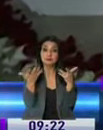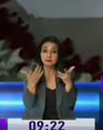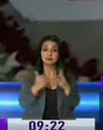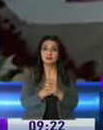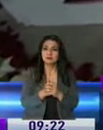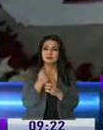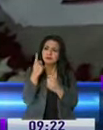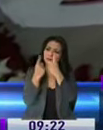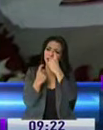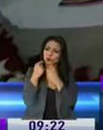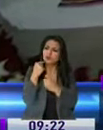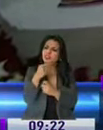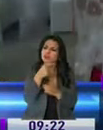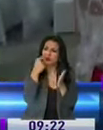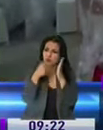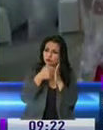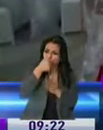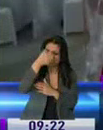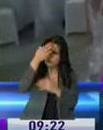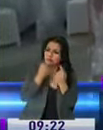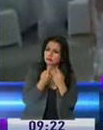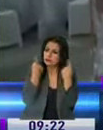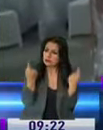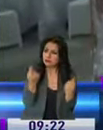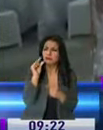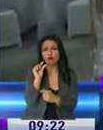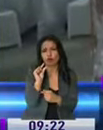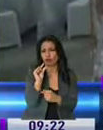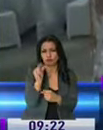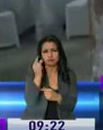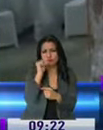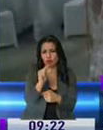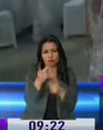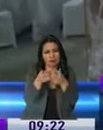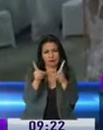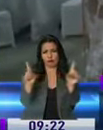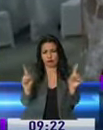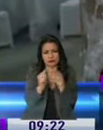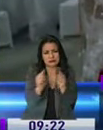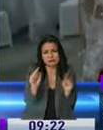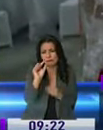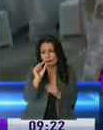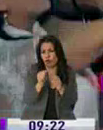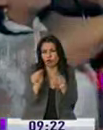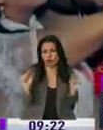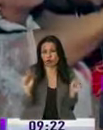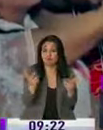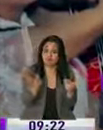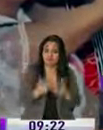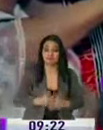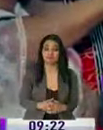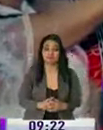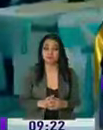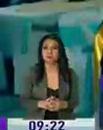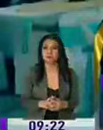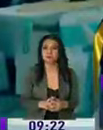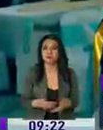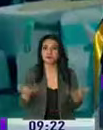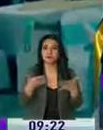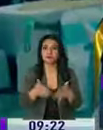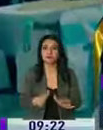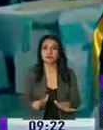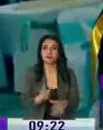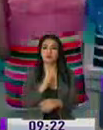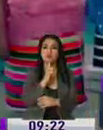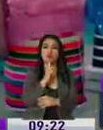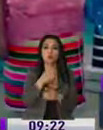alguien me preguntaba, bueno, en los Sáchila hay separación, hay muy poco, o sea que casi no hay esta separación. Entonces, finalmente, el fuego de